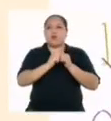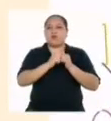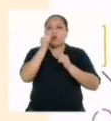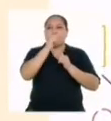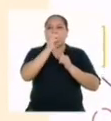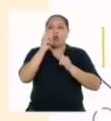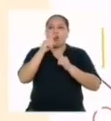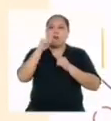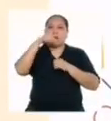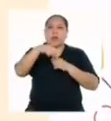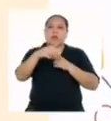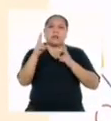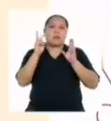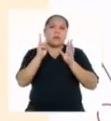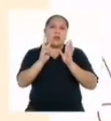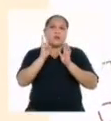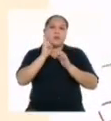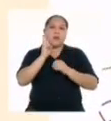viernes?